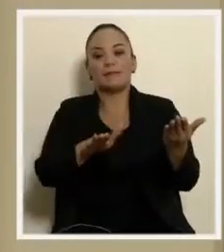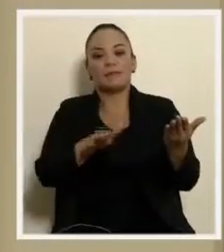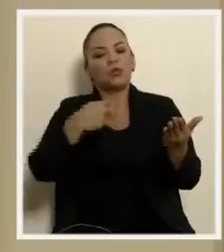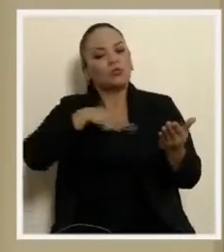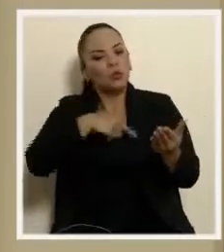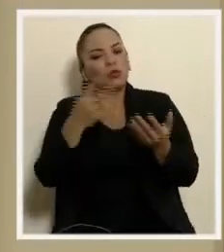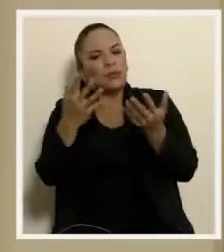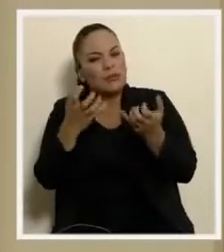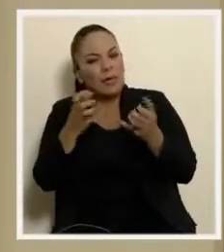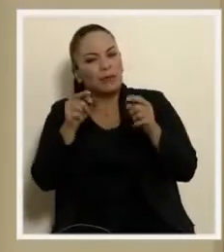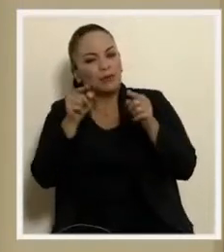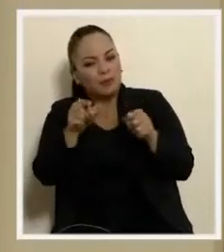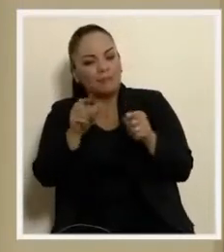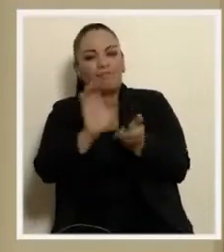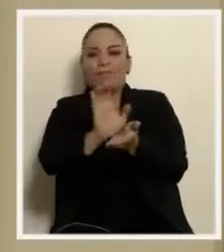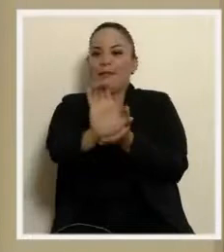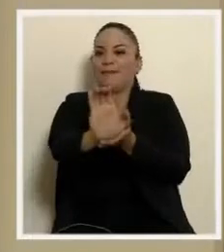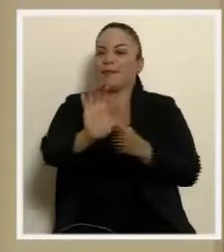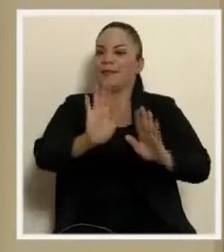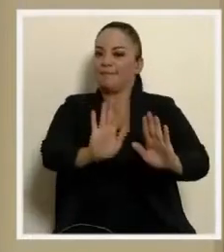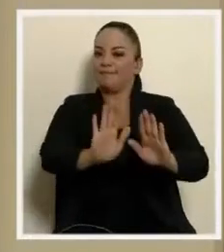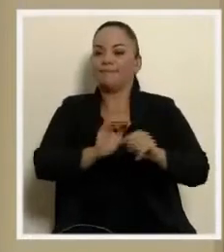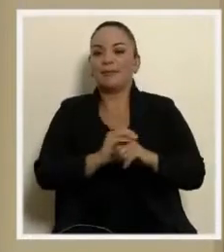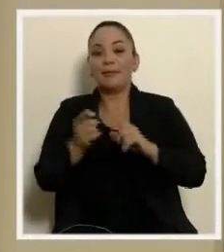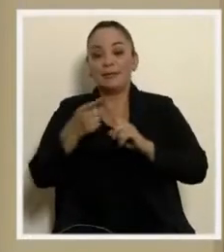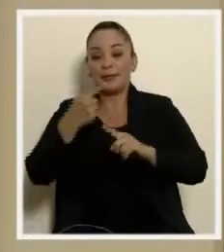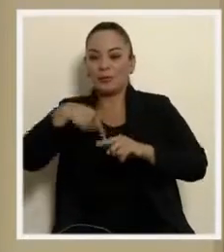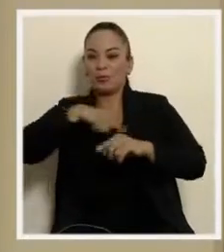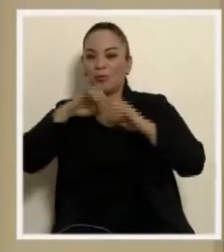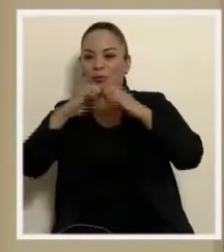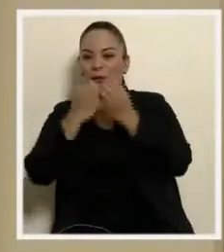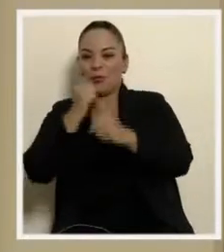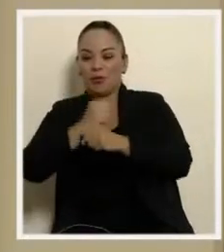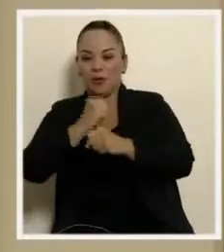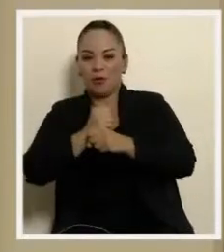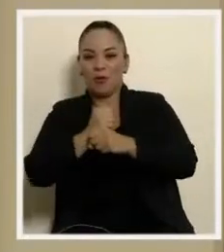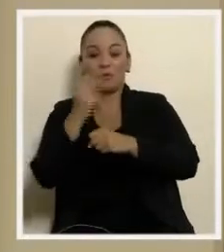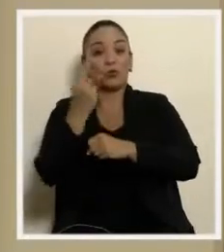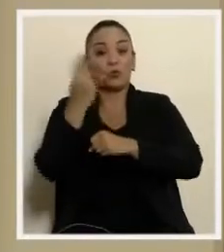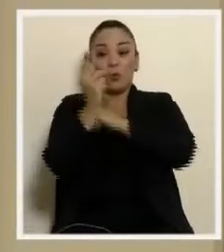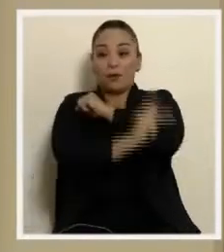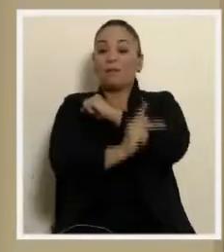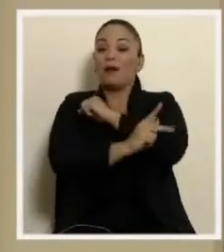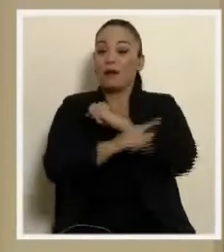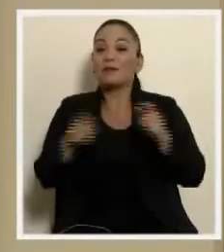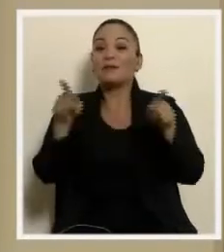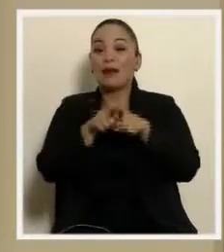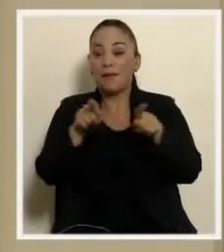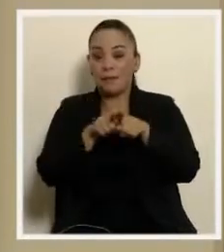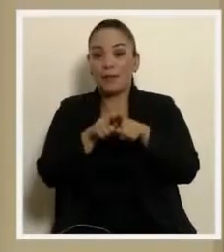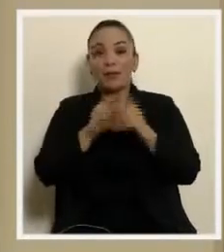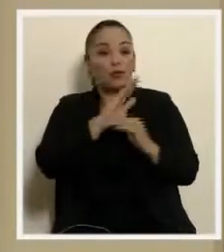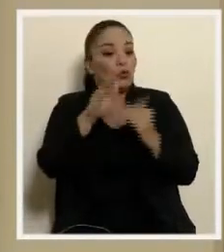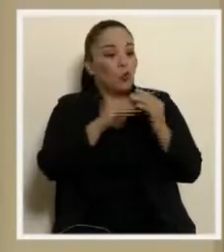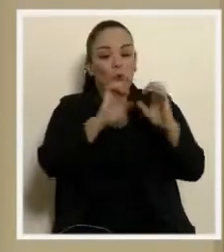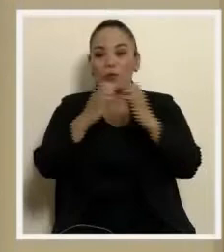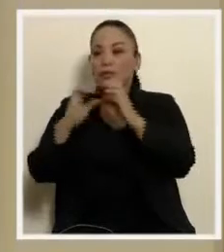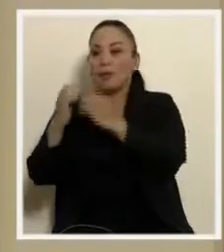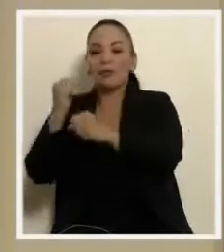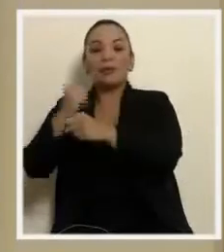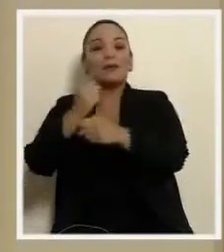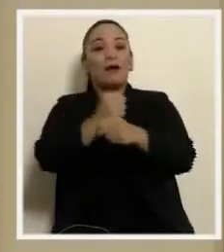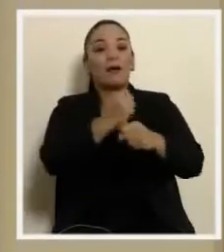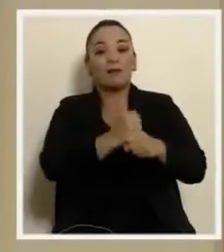queremos evitar desde el equipo de trabajo, no solamente de nivel nacional, sino también los equipos de trabajo que